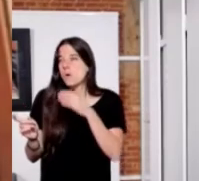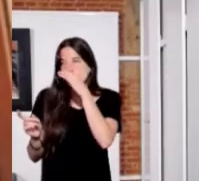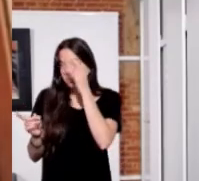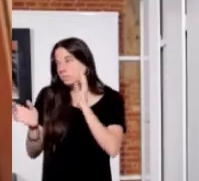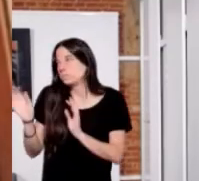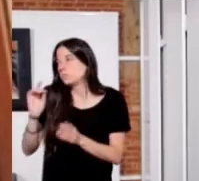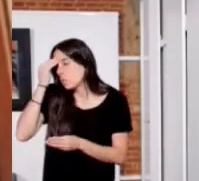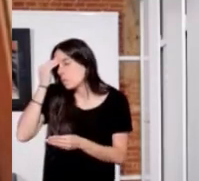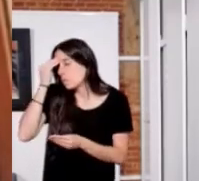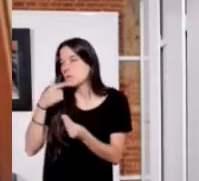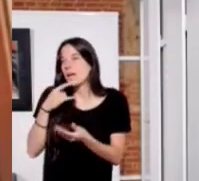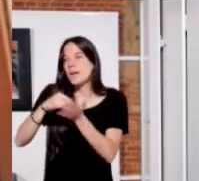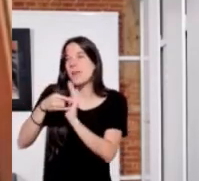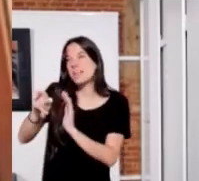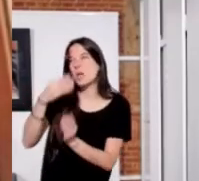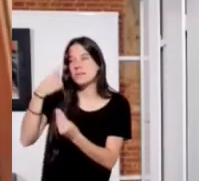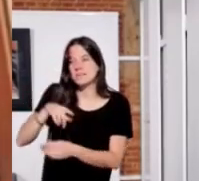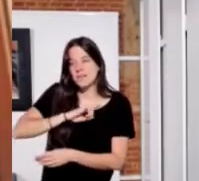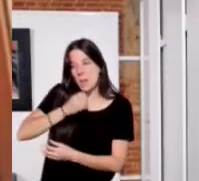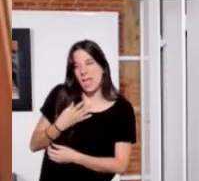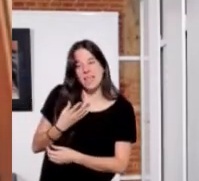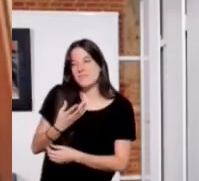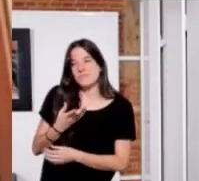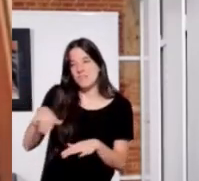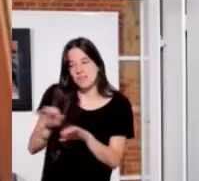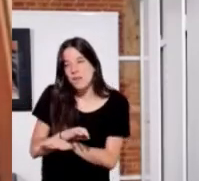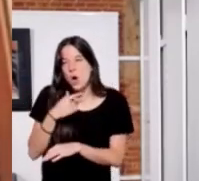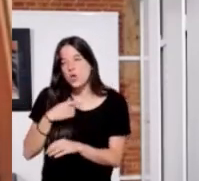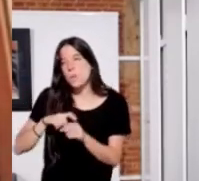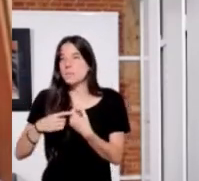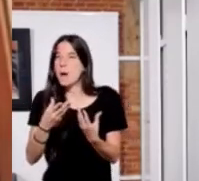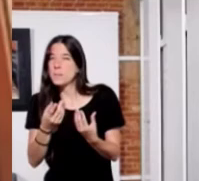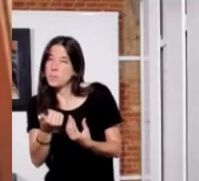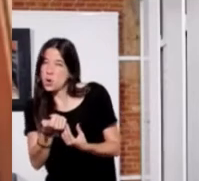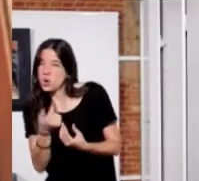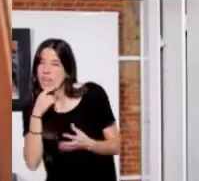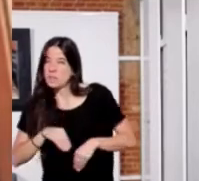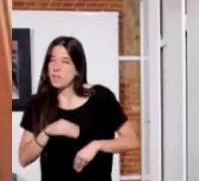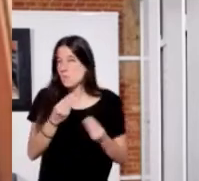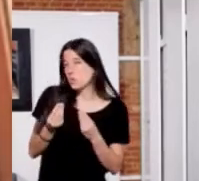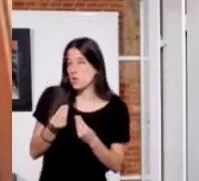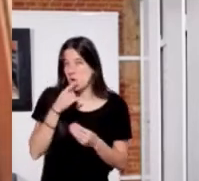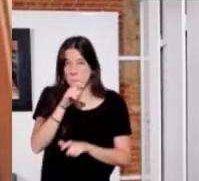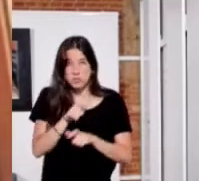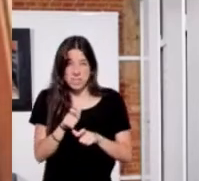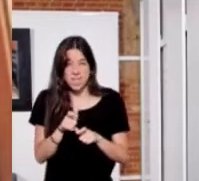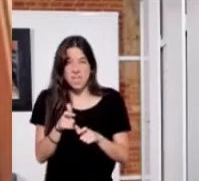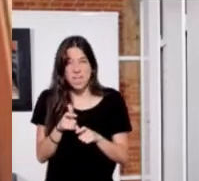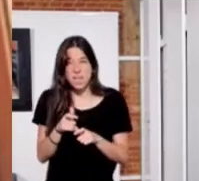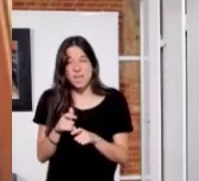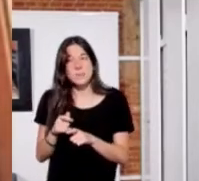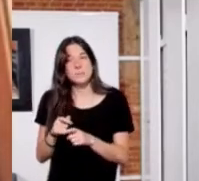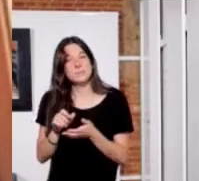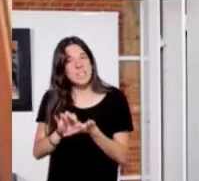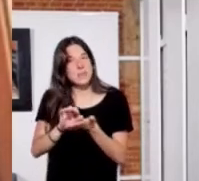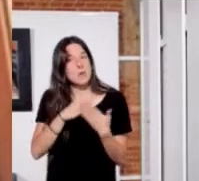ellos pensaban que iba para con mi bien. Yo participaba poco y aceptaba mucho porque, bueno, en el ámbito de la vulnerabilidad, las